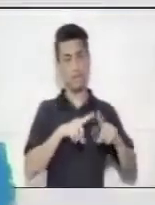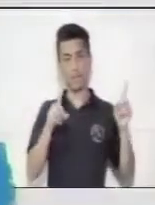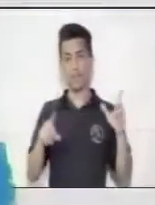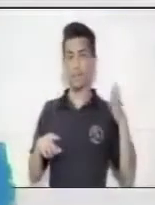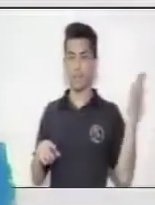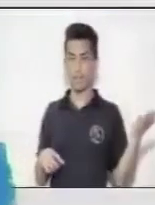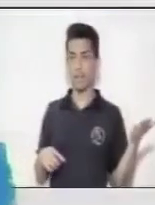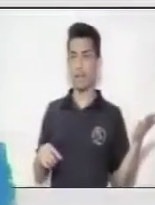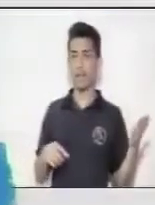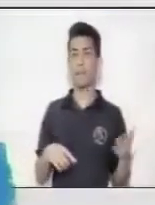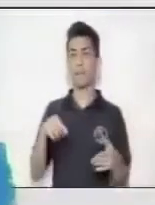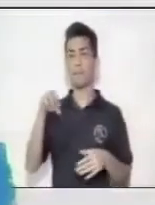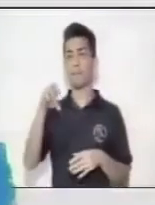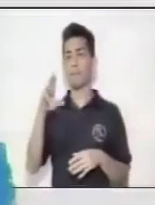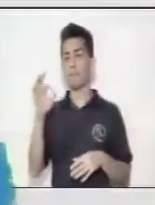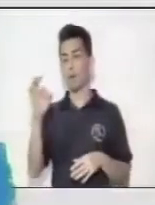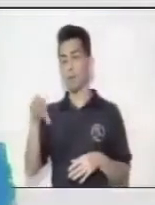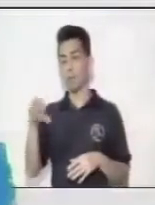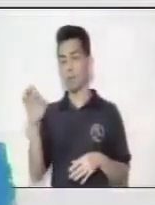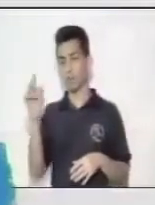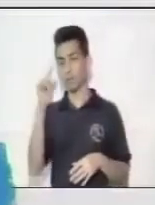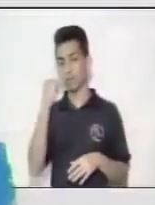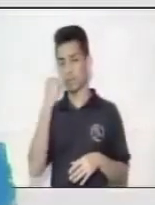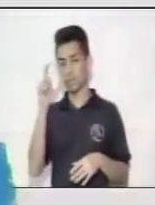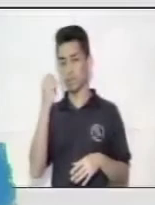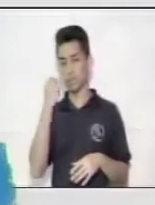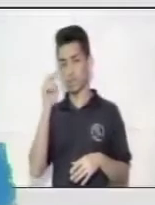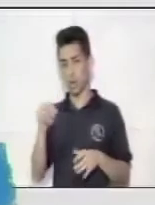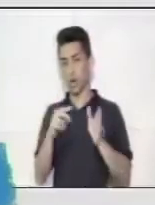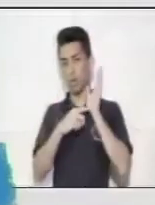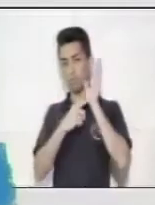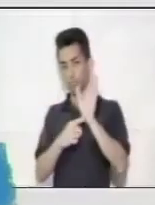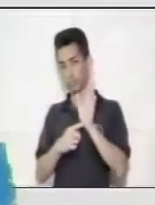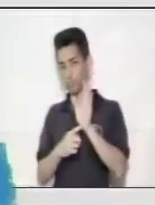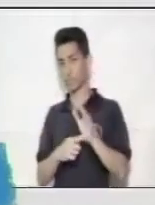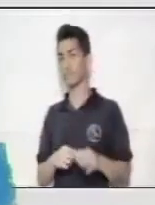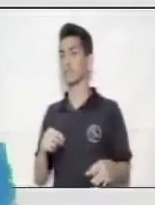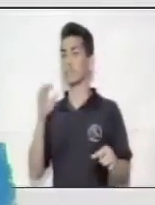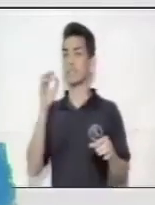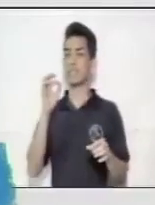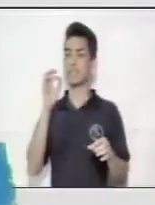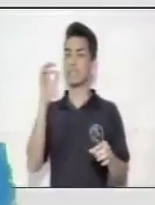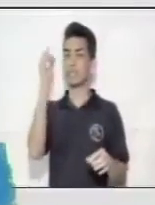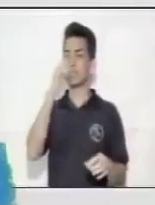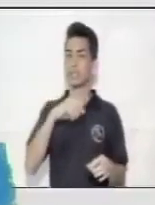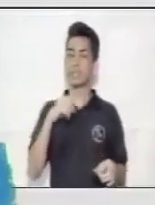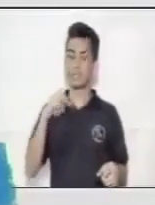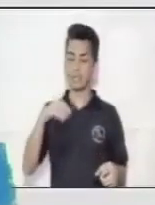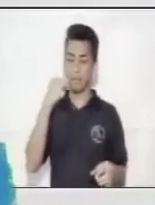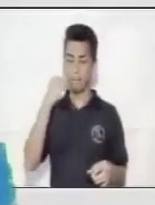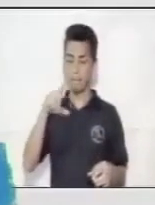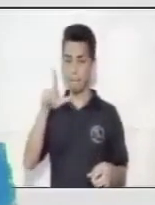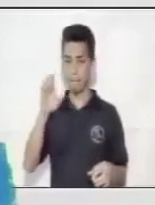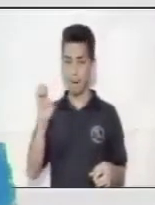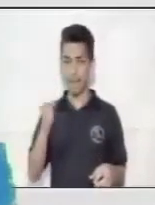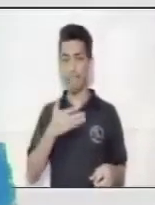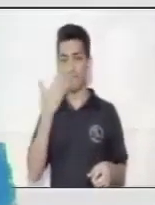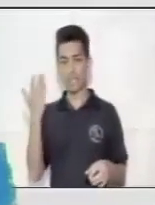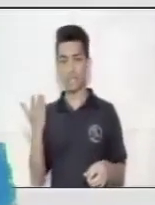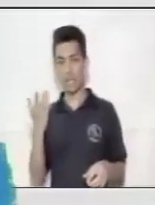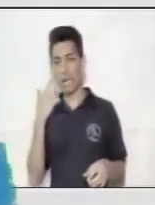una proposición o de una oración compuesta a una oración simple. Creo que podemos identificarlo a través de cada una de